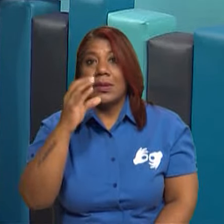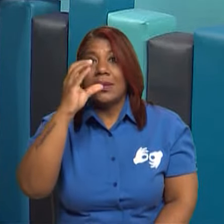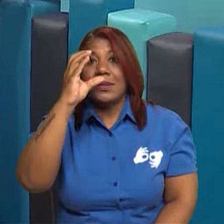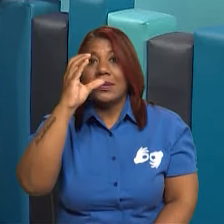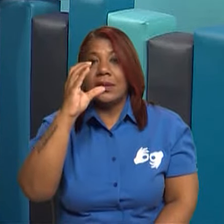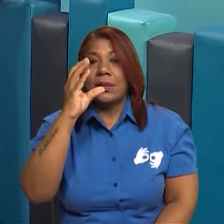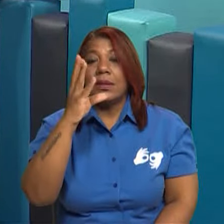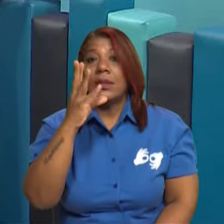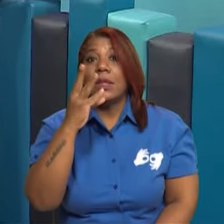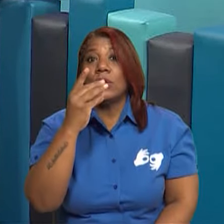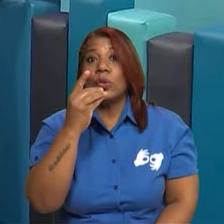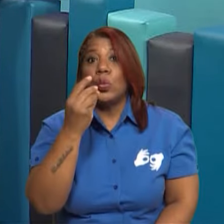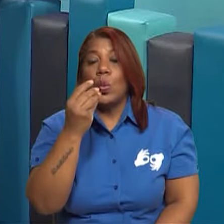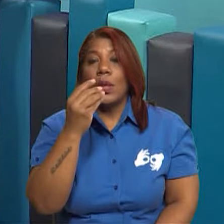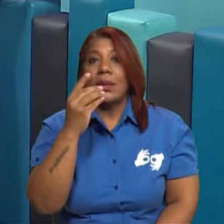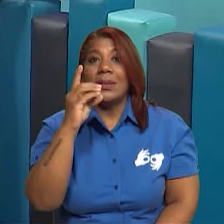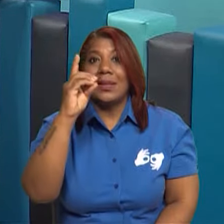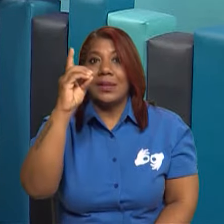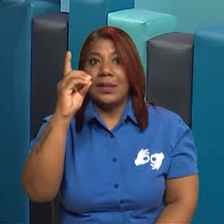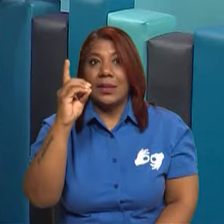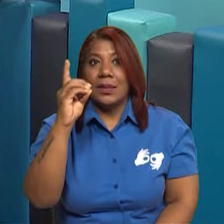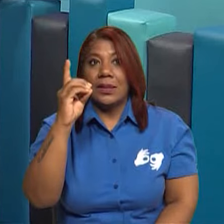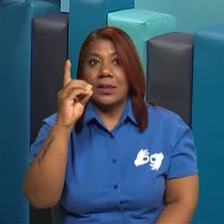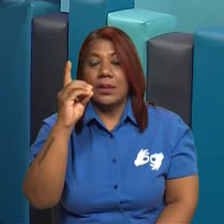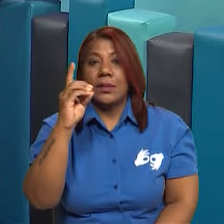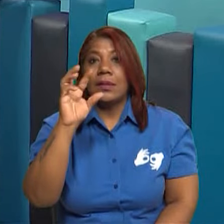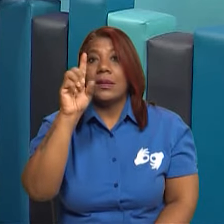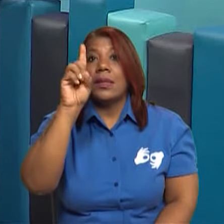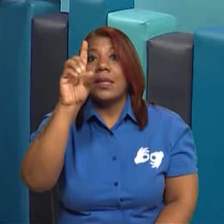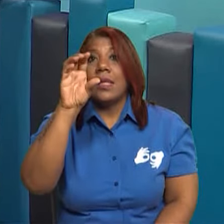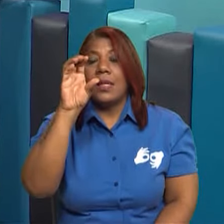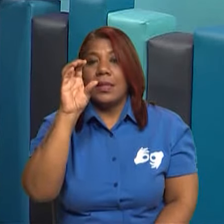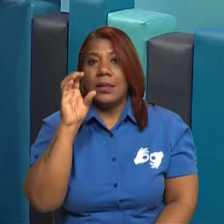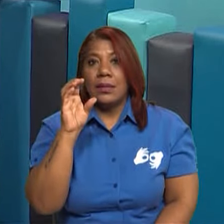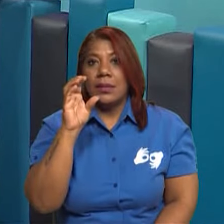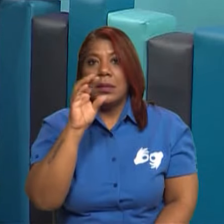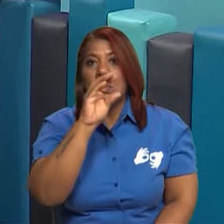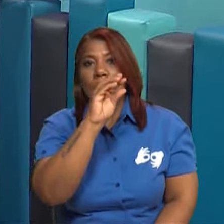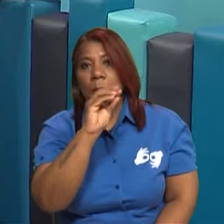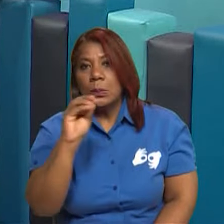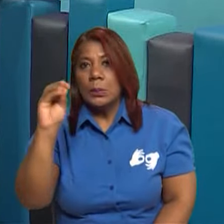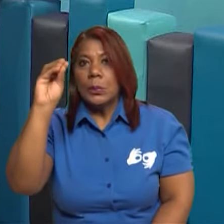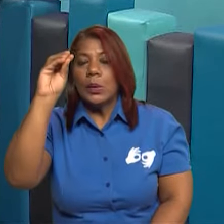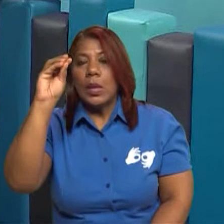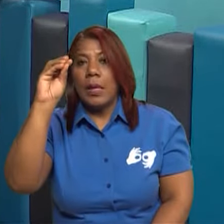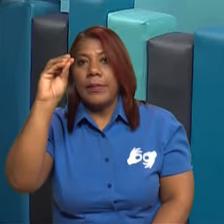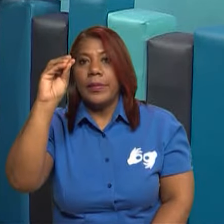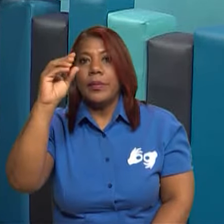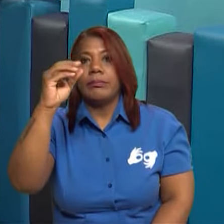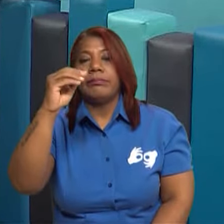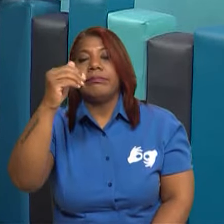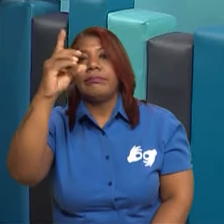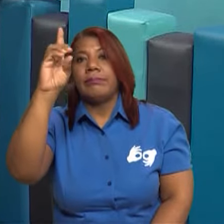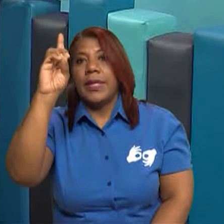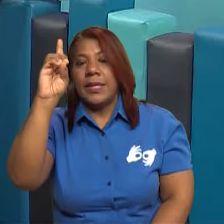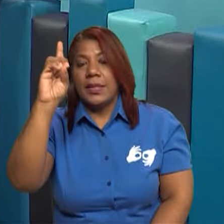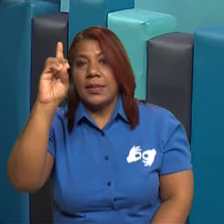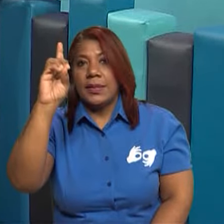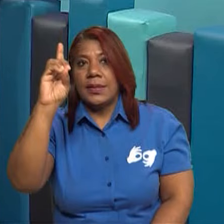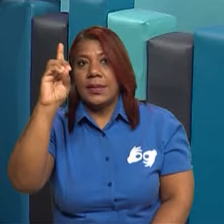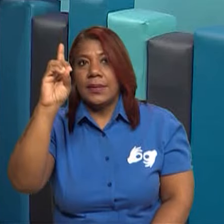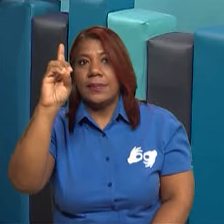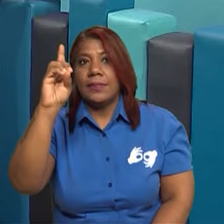quiero saber cuántas decenas tengo. El 100 lo voy a pasar para las decenas. ¿Cuánto vale ese 100 en